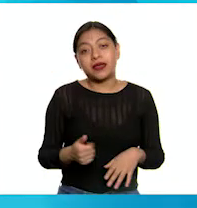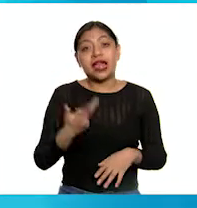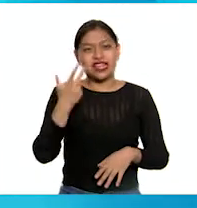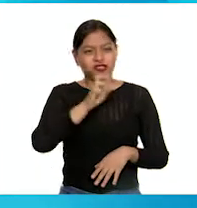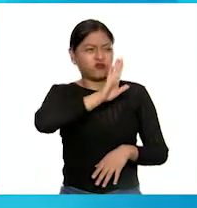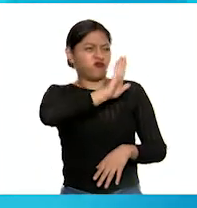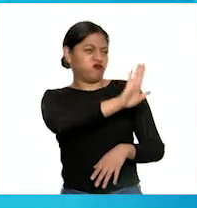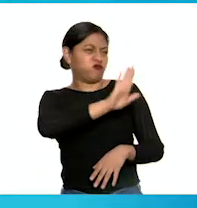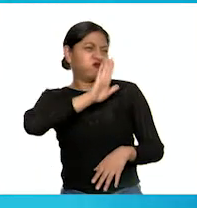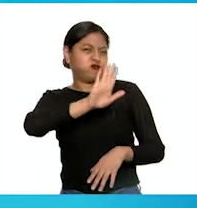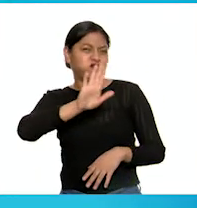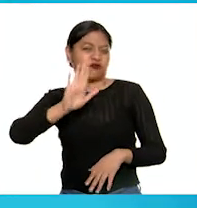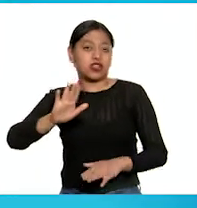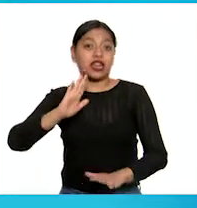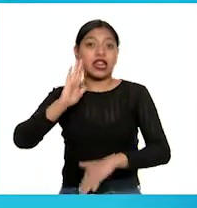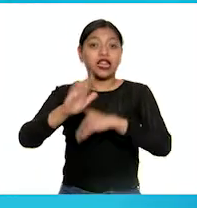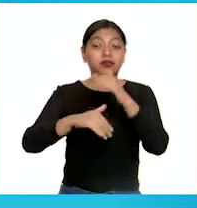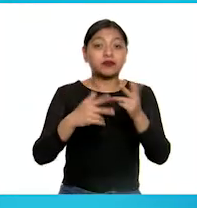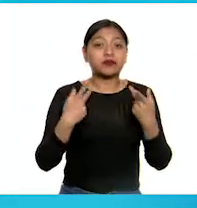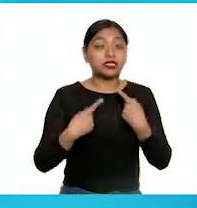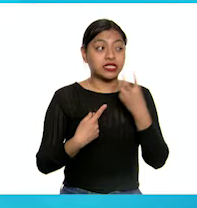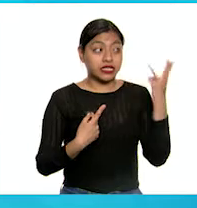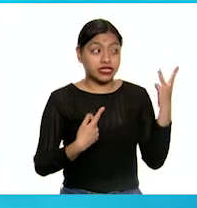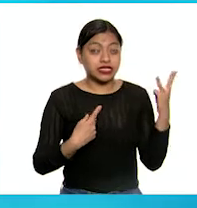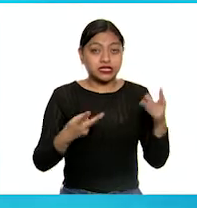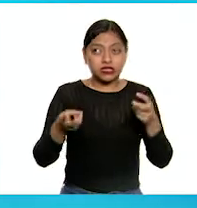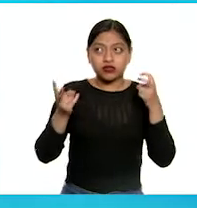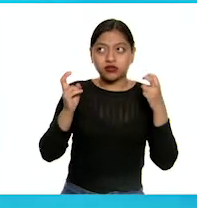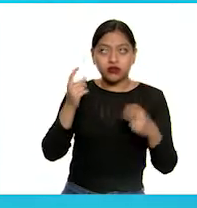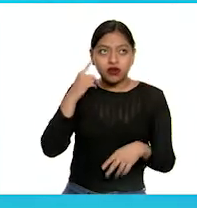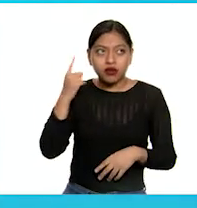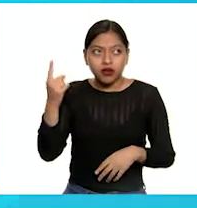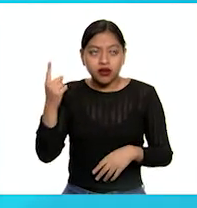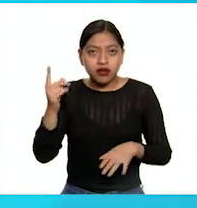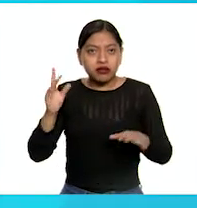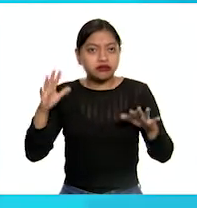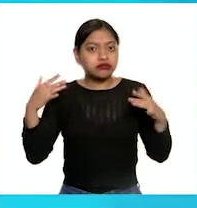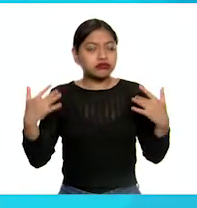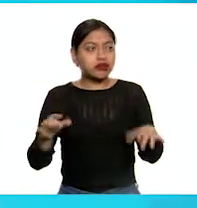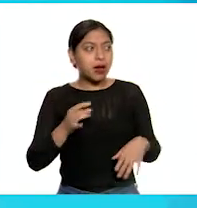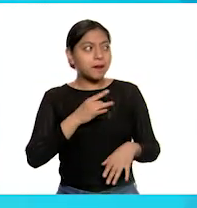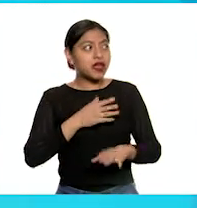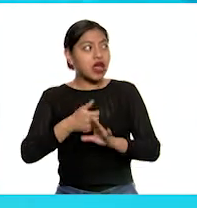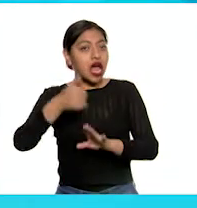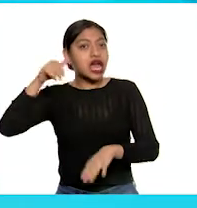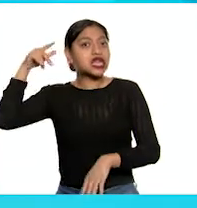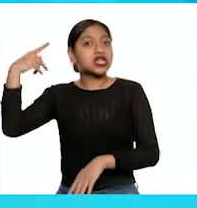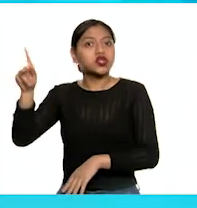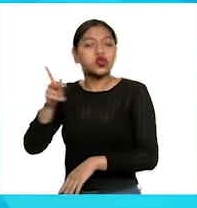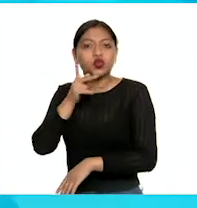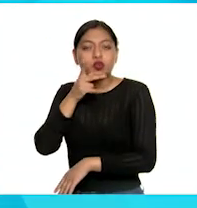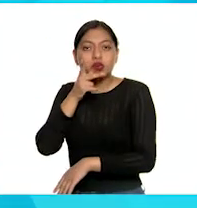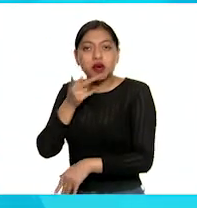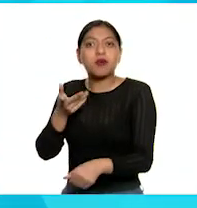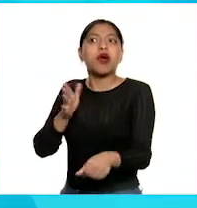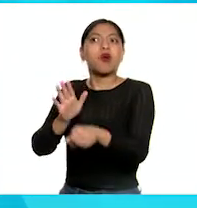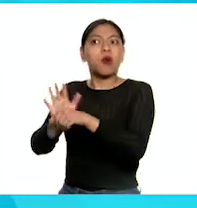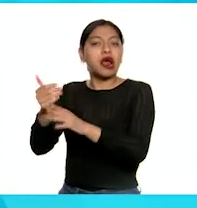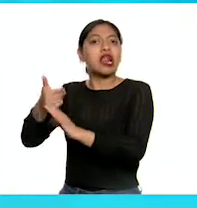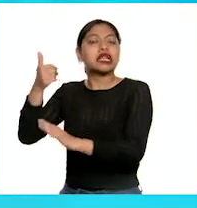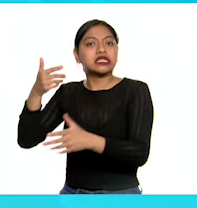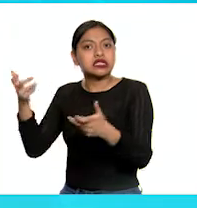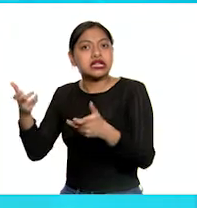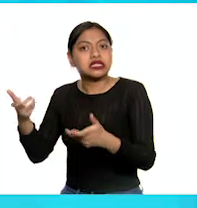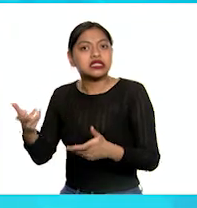rápido hasta llegar a oídos de los ladrones. Presas del miedo, se preguntaron, ¿sabes tú lo que hizo el padre de Nasreddin? No.